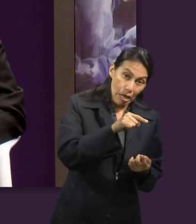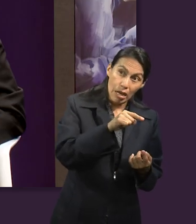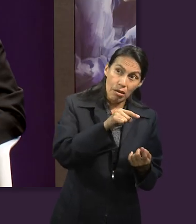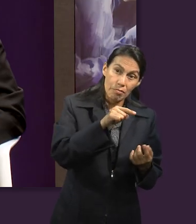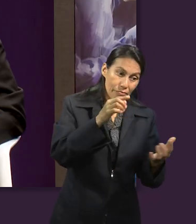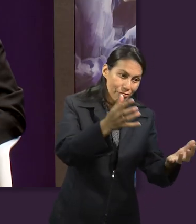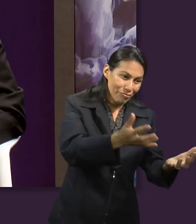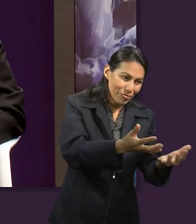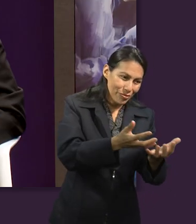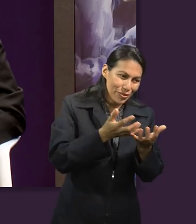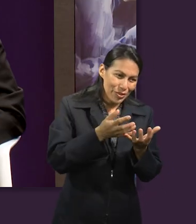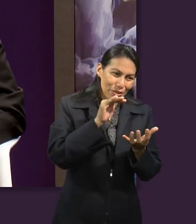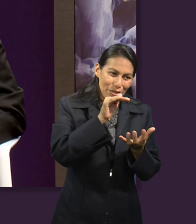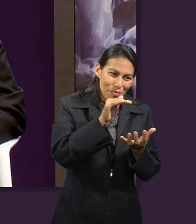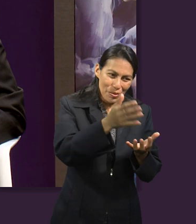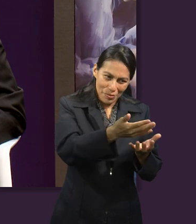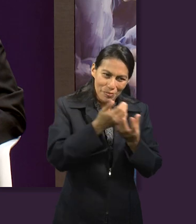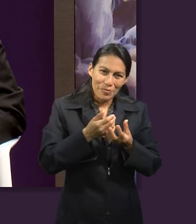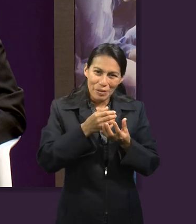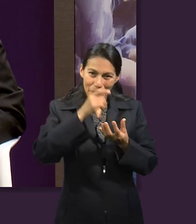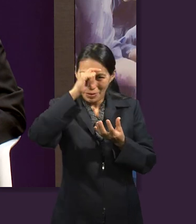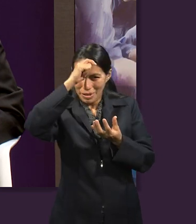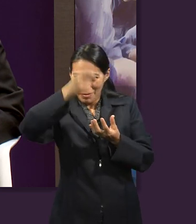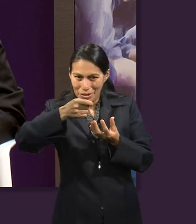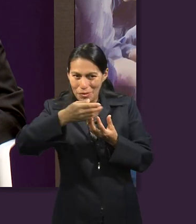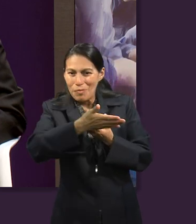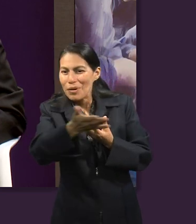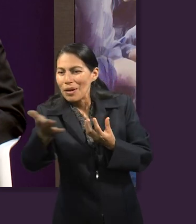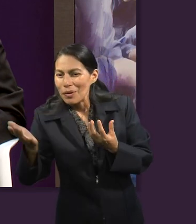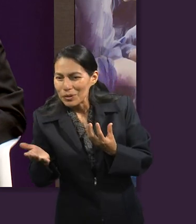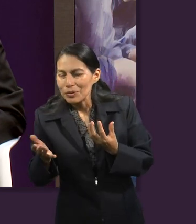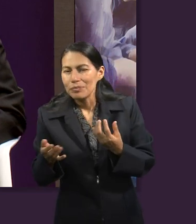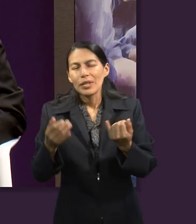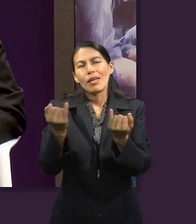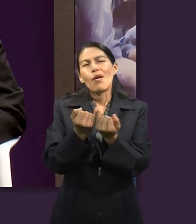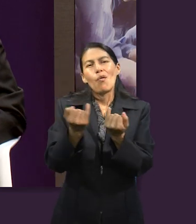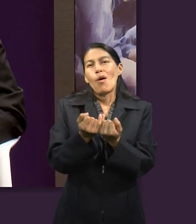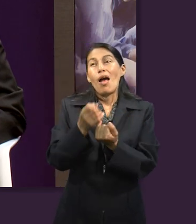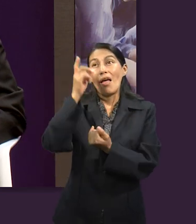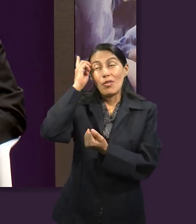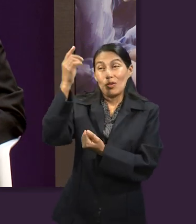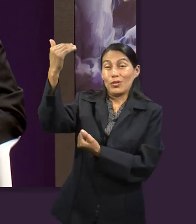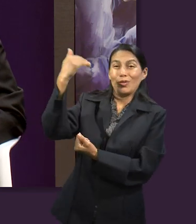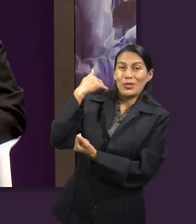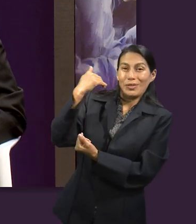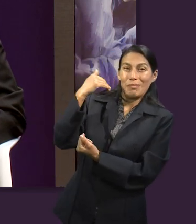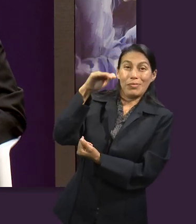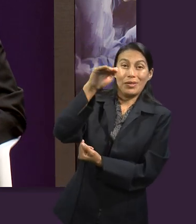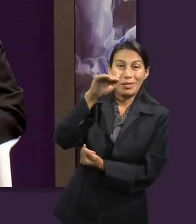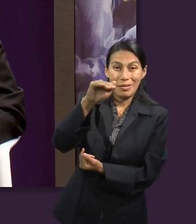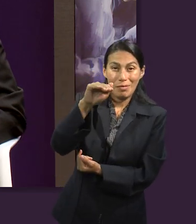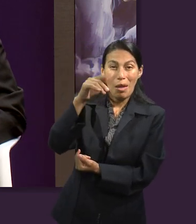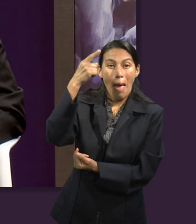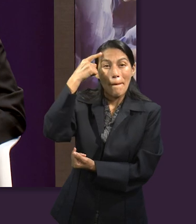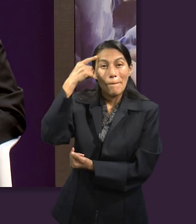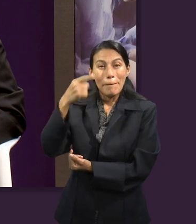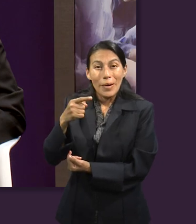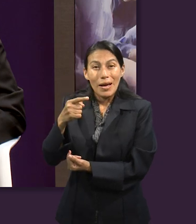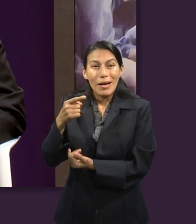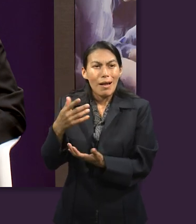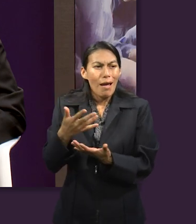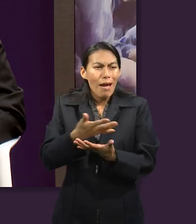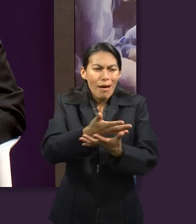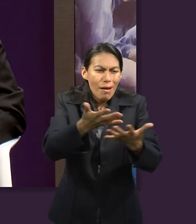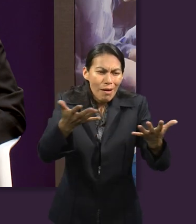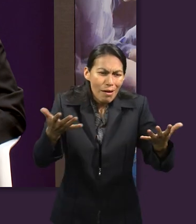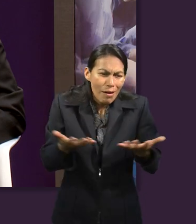abraham dios lo llamo para ser una bendición somos llamados nosotros también como iglesia como